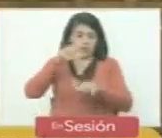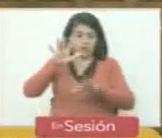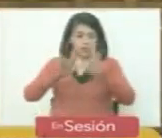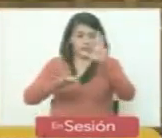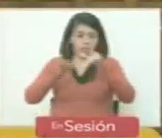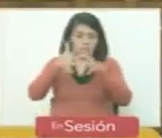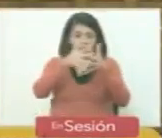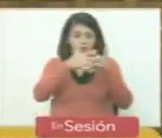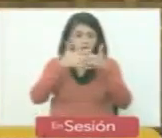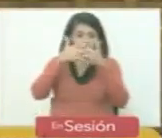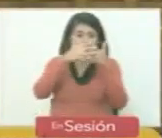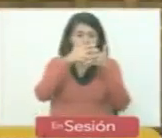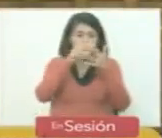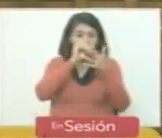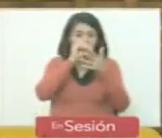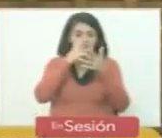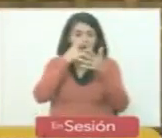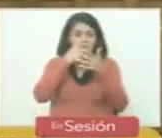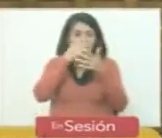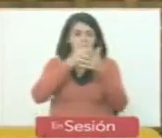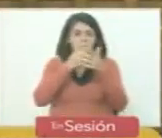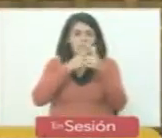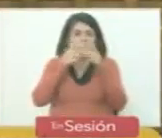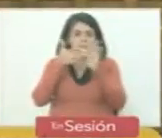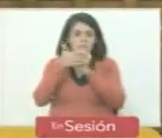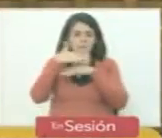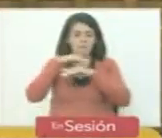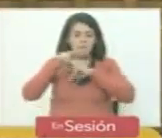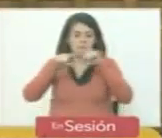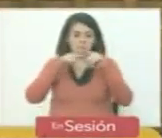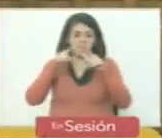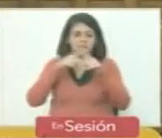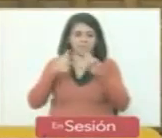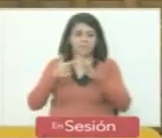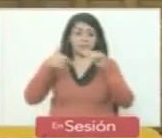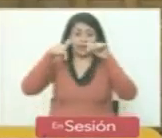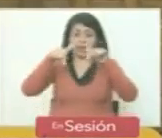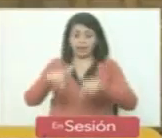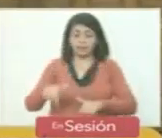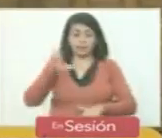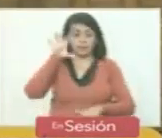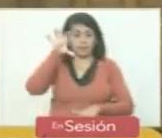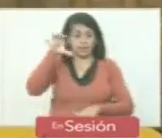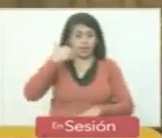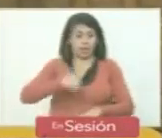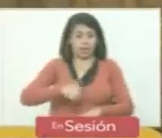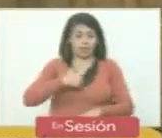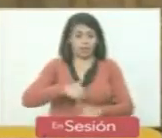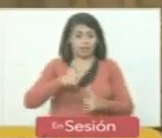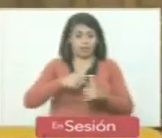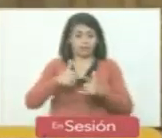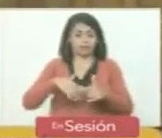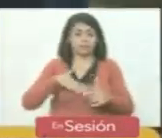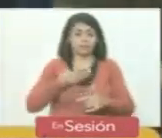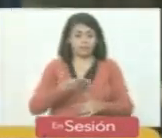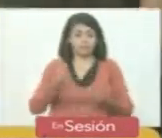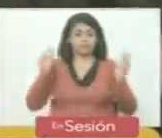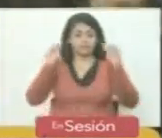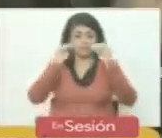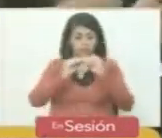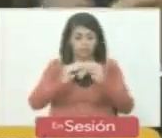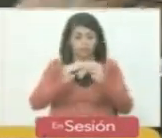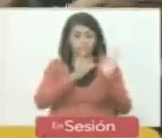del imperialismo o verdaderamente gobierna a ese país, y que se ponga en